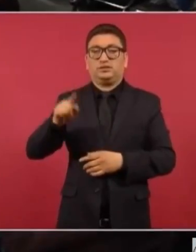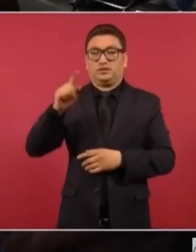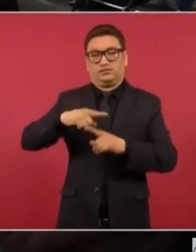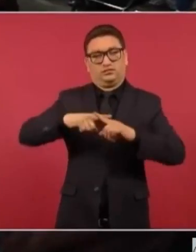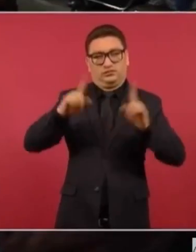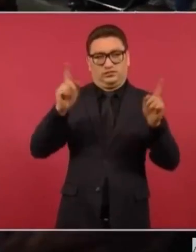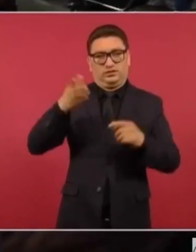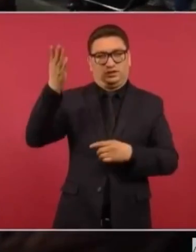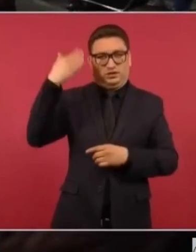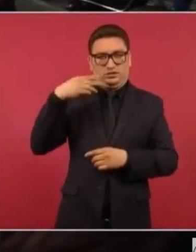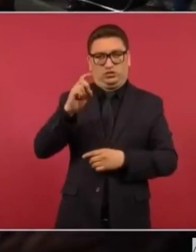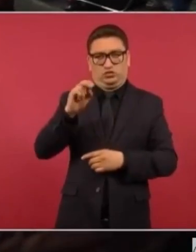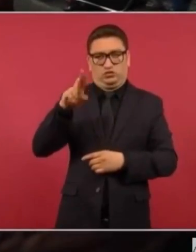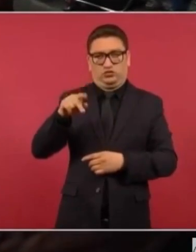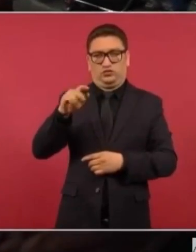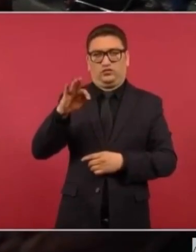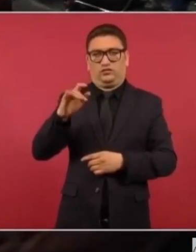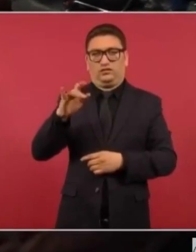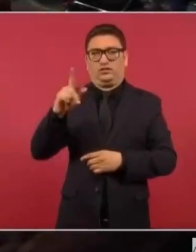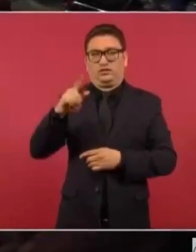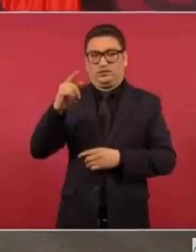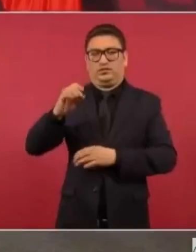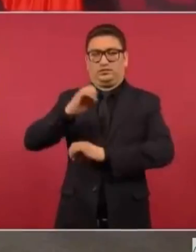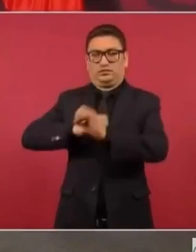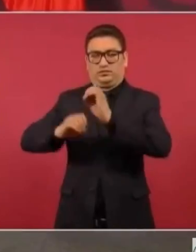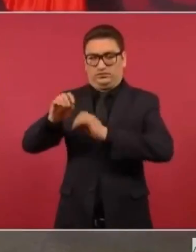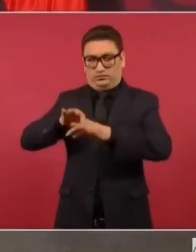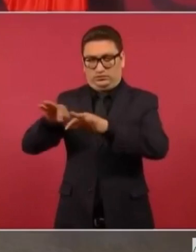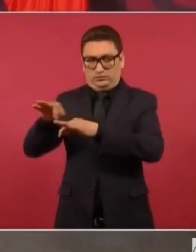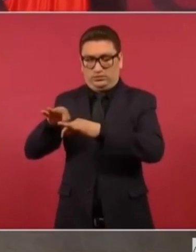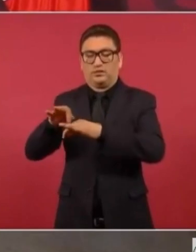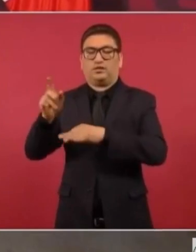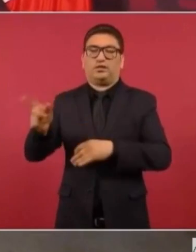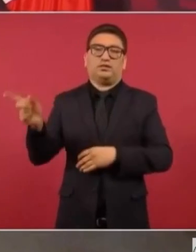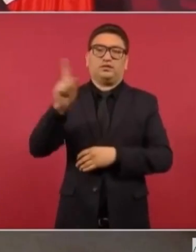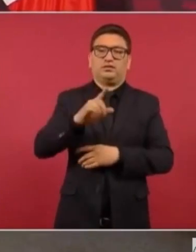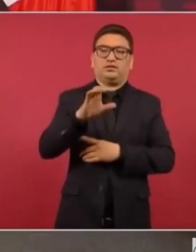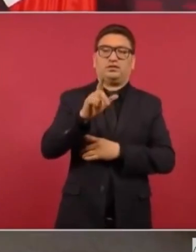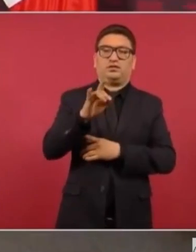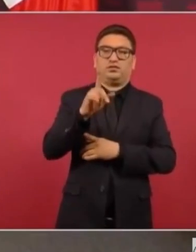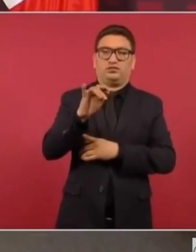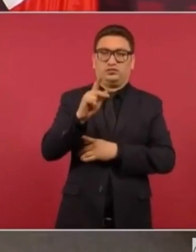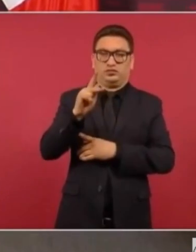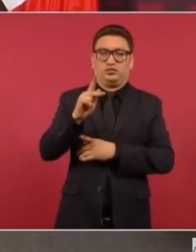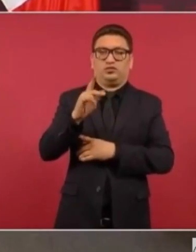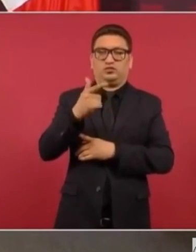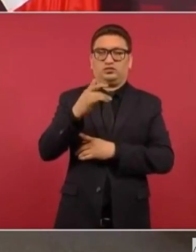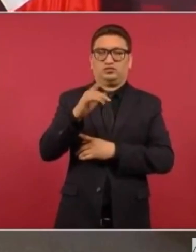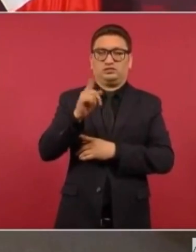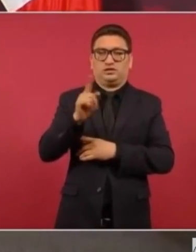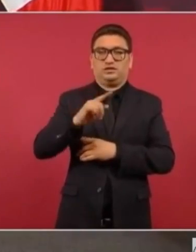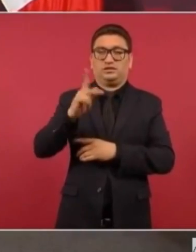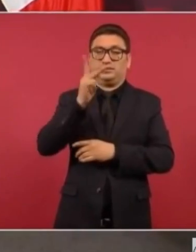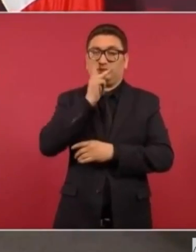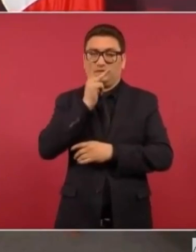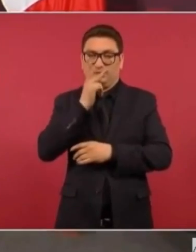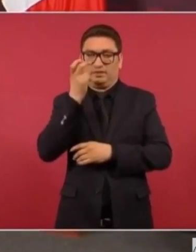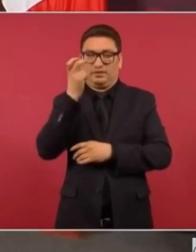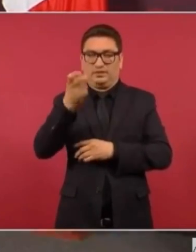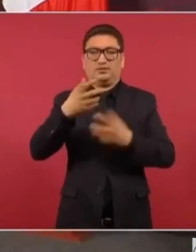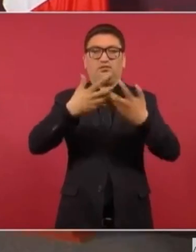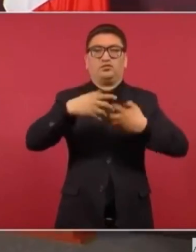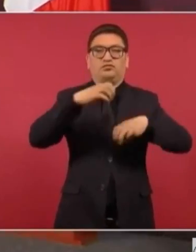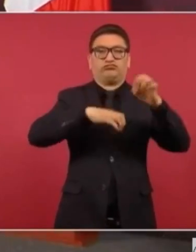descanse, en el sector obrero, y Claudio X González, papá, en el sector